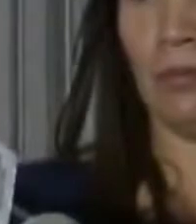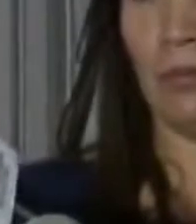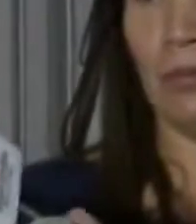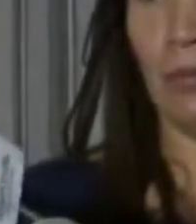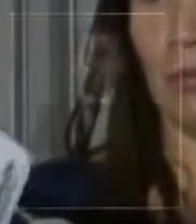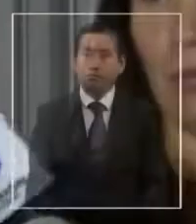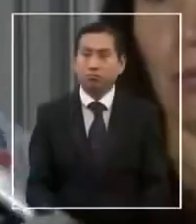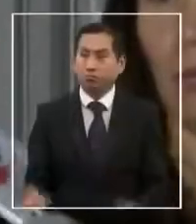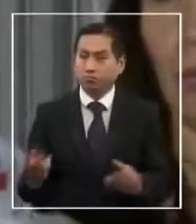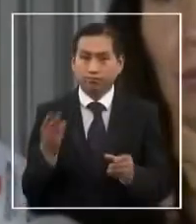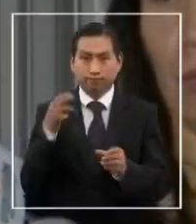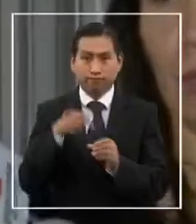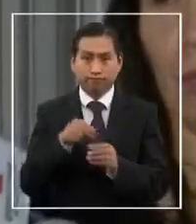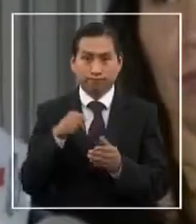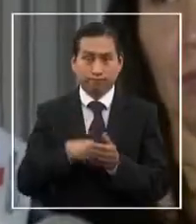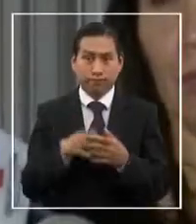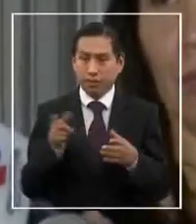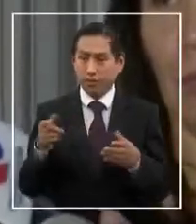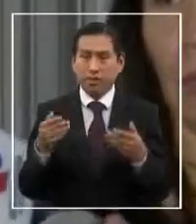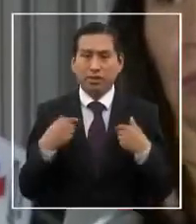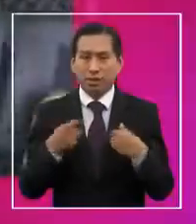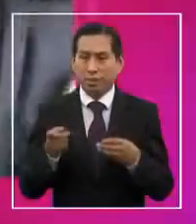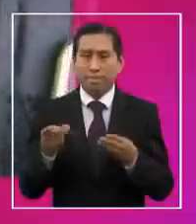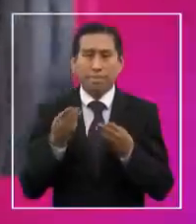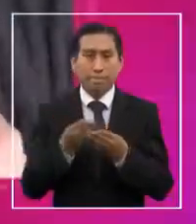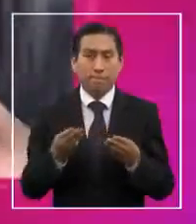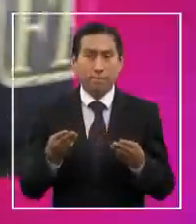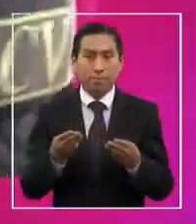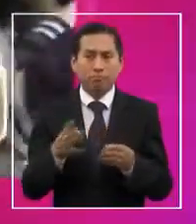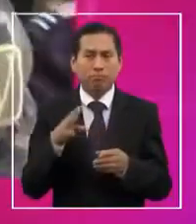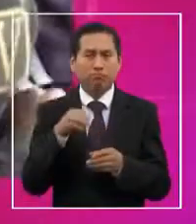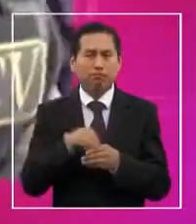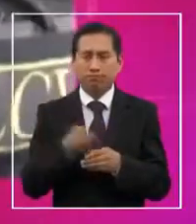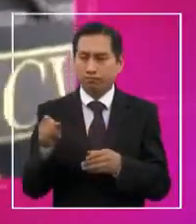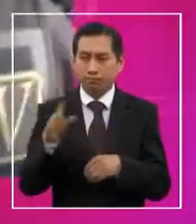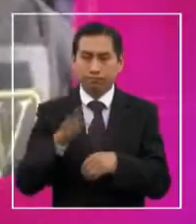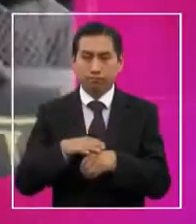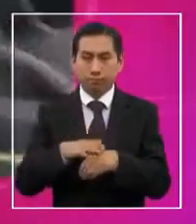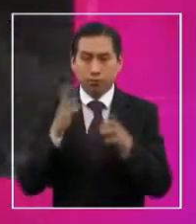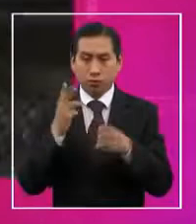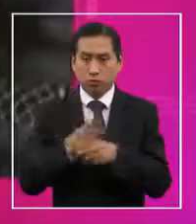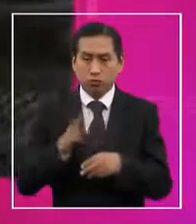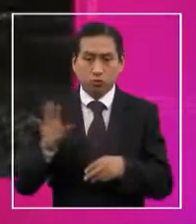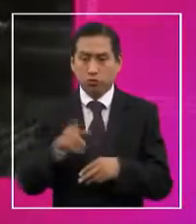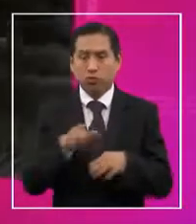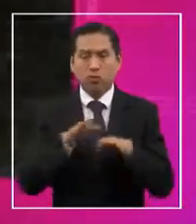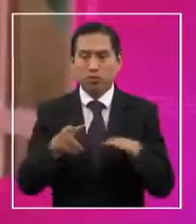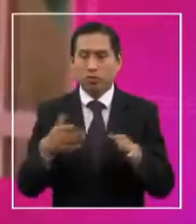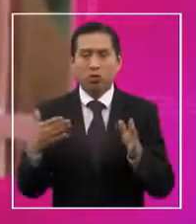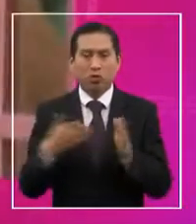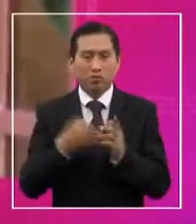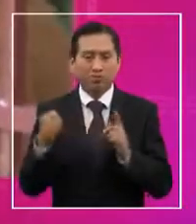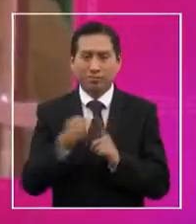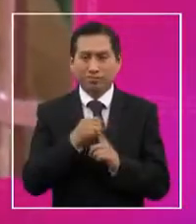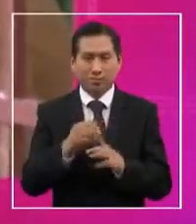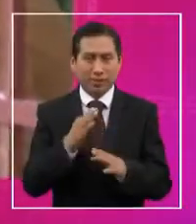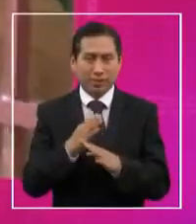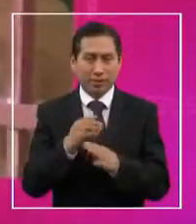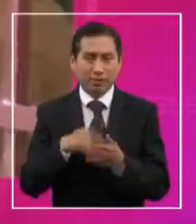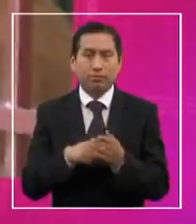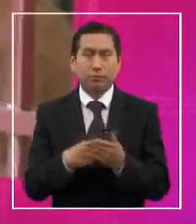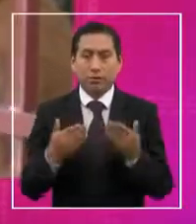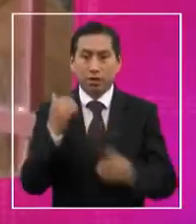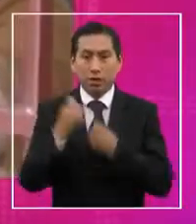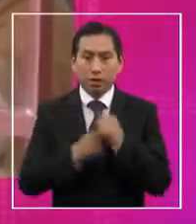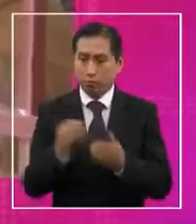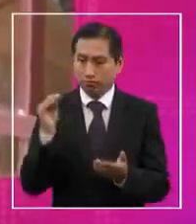Se inserte directamente ya una materia que vaya como prevención para los niños en educación en contra de la violencia. Este año se